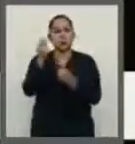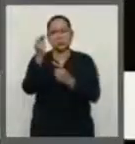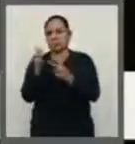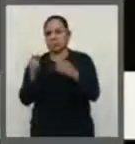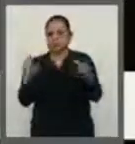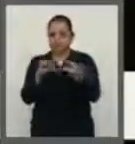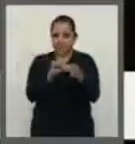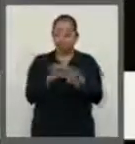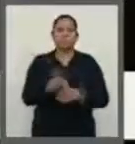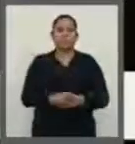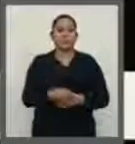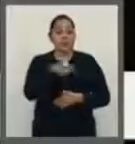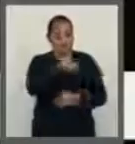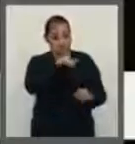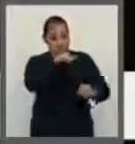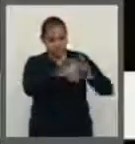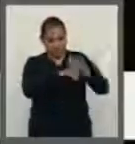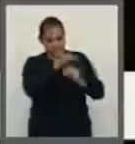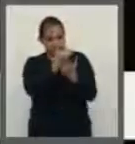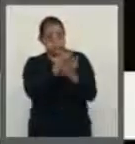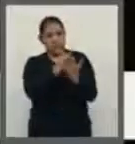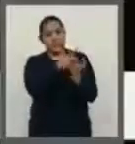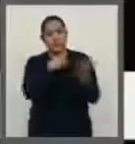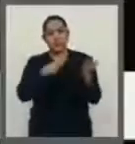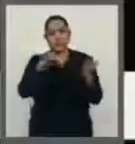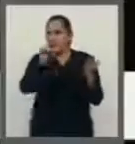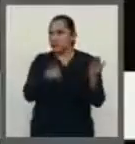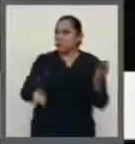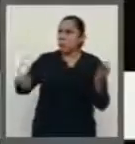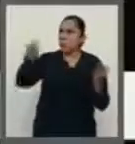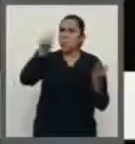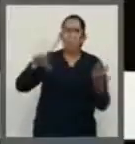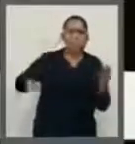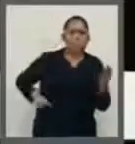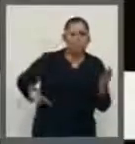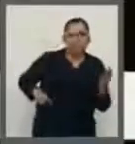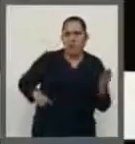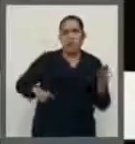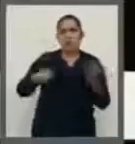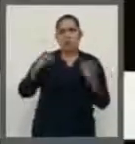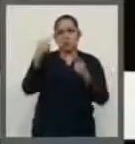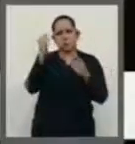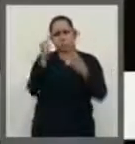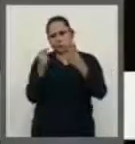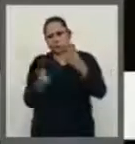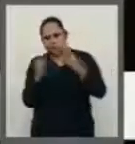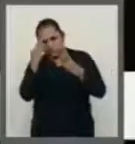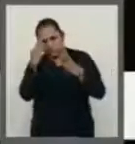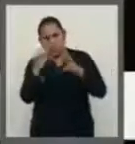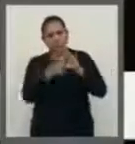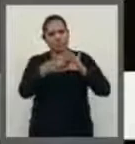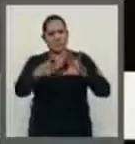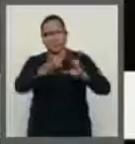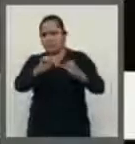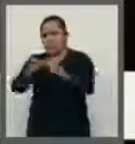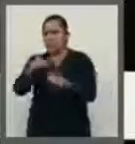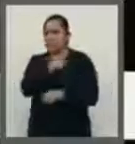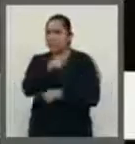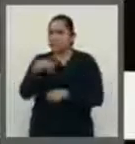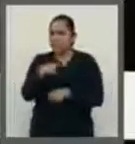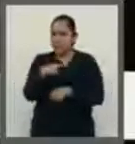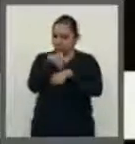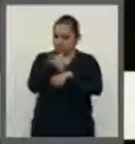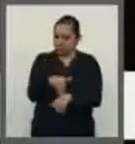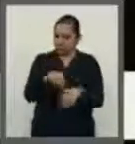Las normas a que deberán sujetarse los poderes públicos, los órganos autónomos, etcétera, garantizará que el gasto